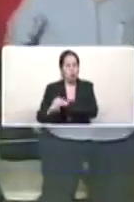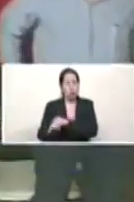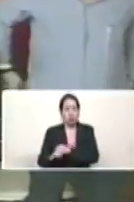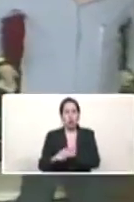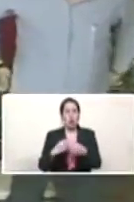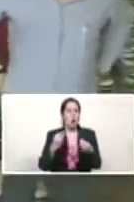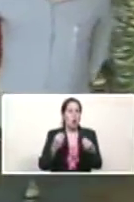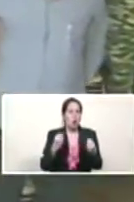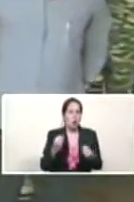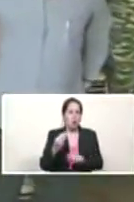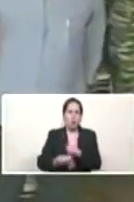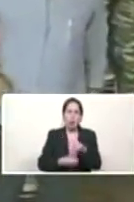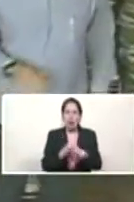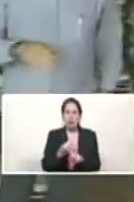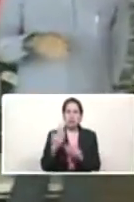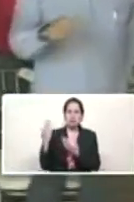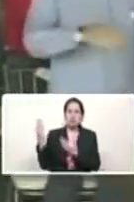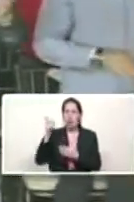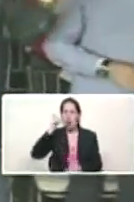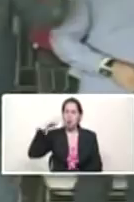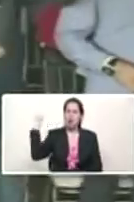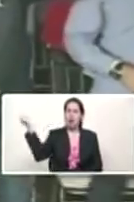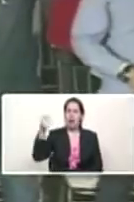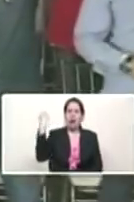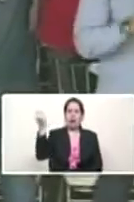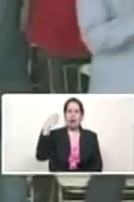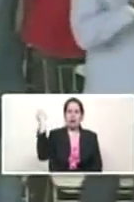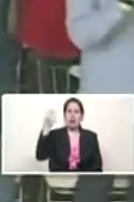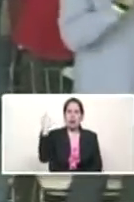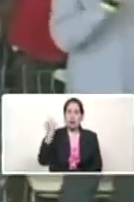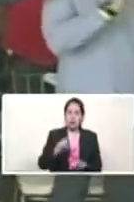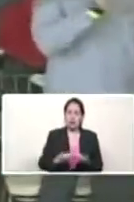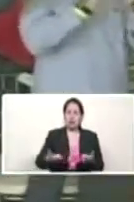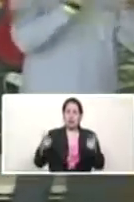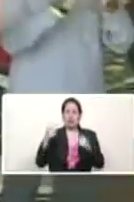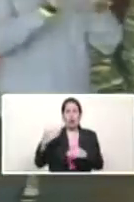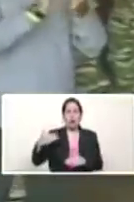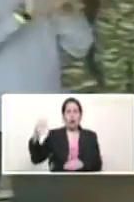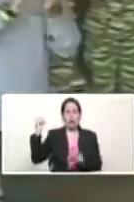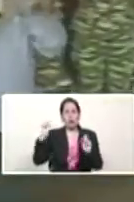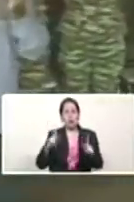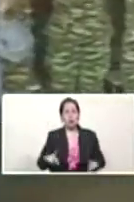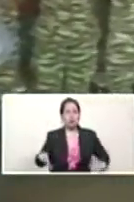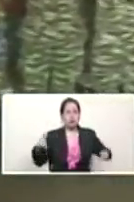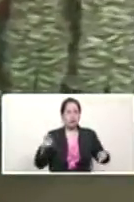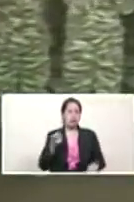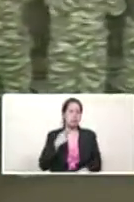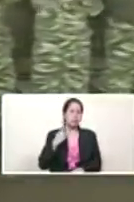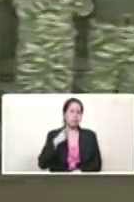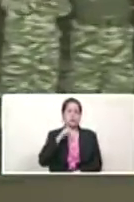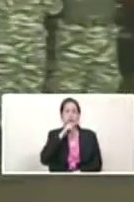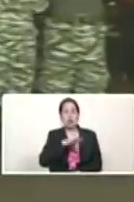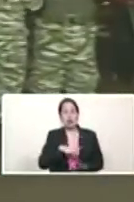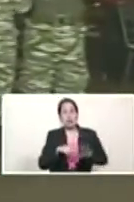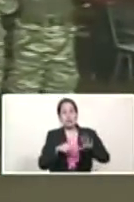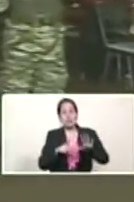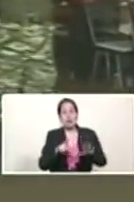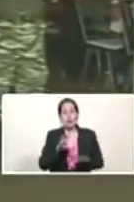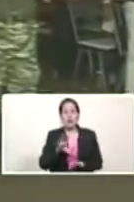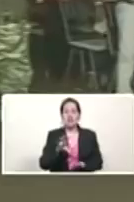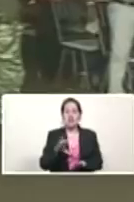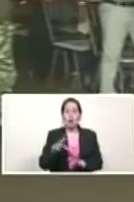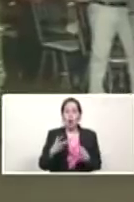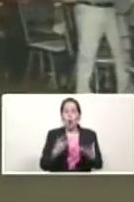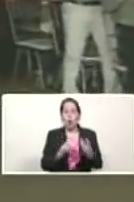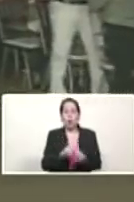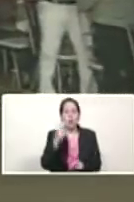cual están hechos los llaneros que libertaron en aquella oportunidad los seis países con Bolívar y que